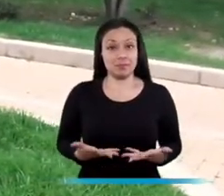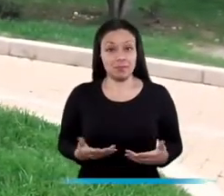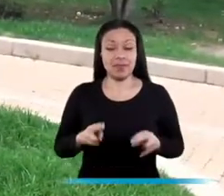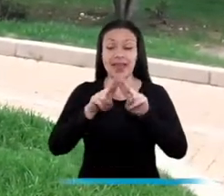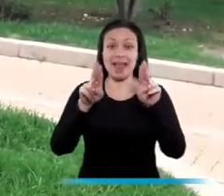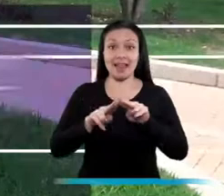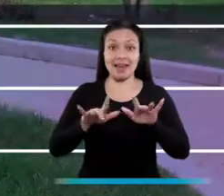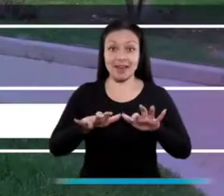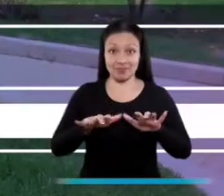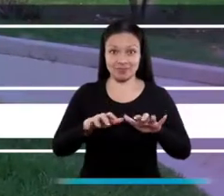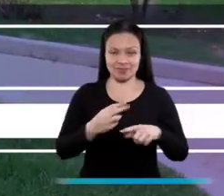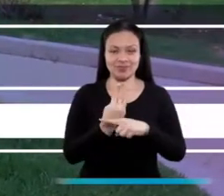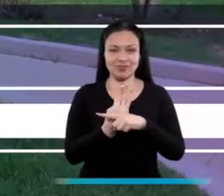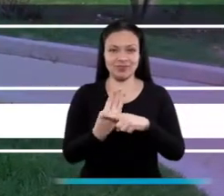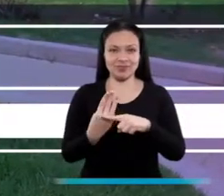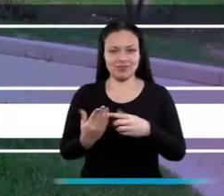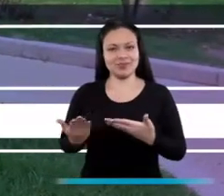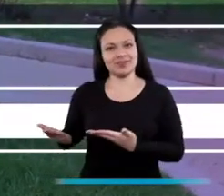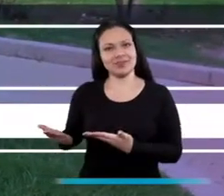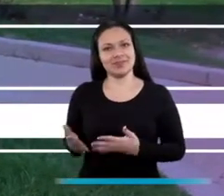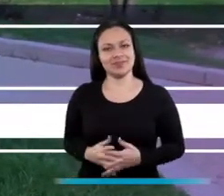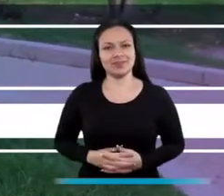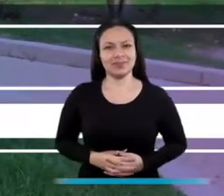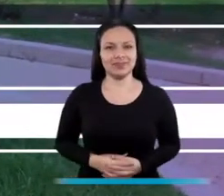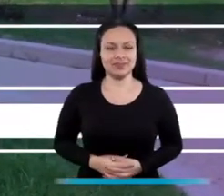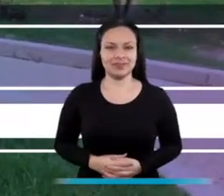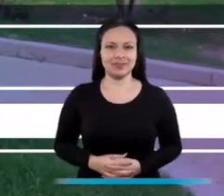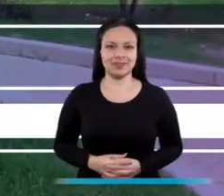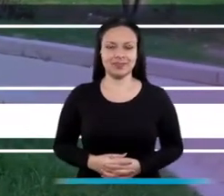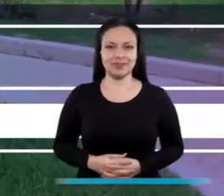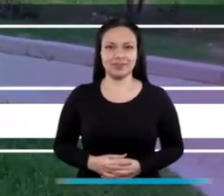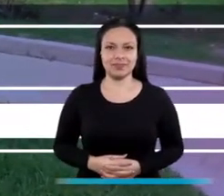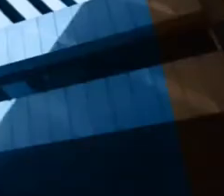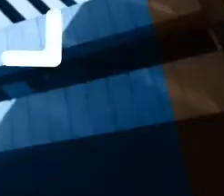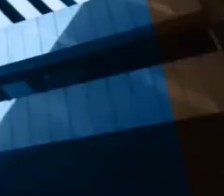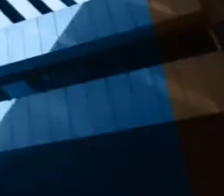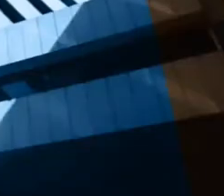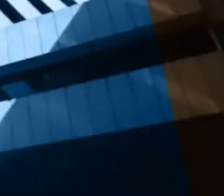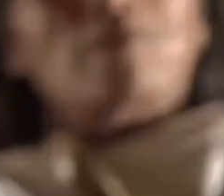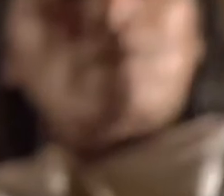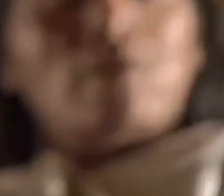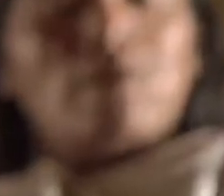018940808 o en nuestra sede electrónica en www.procuraduría.gov.co.